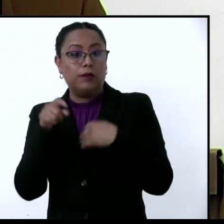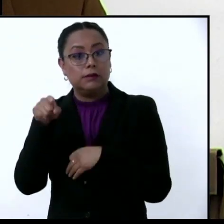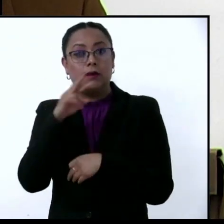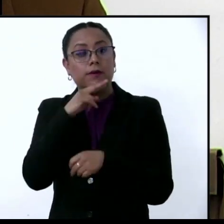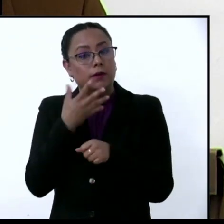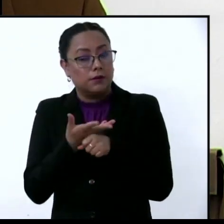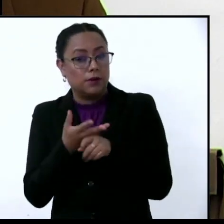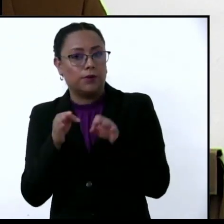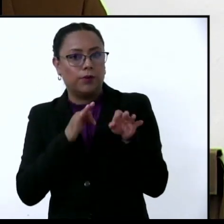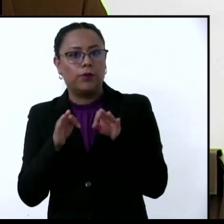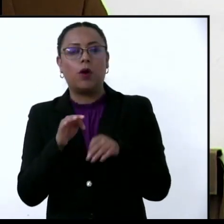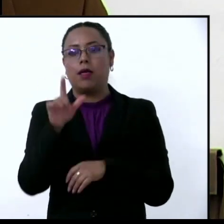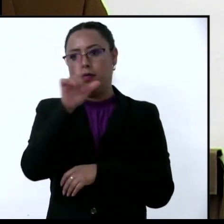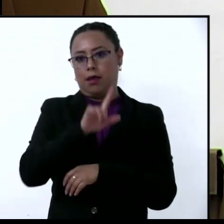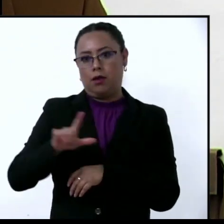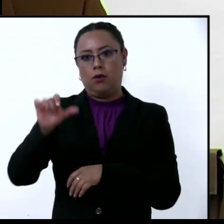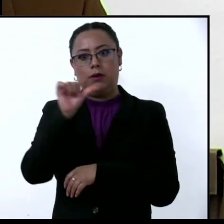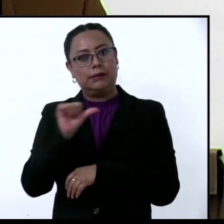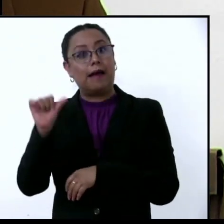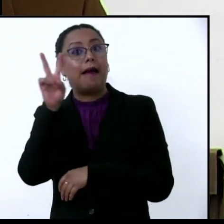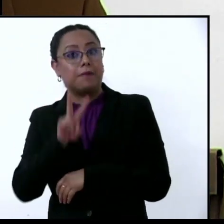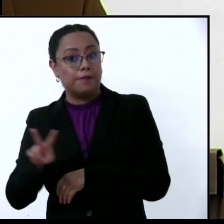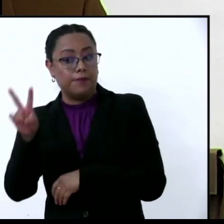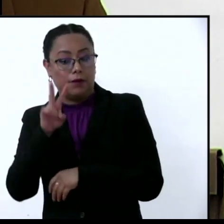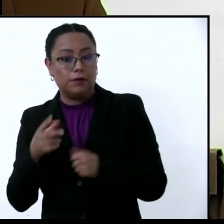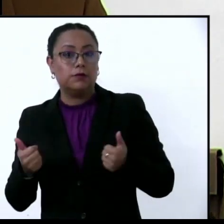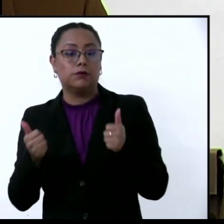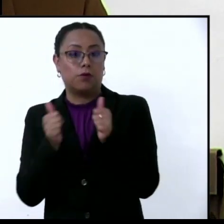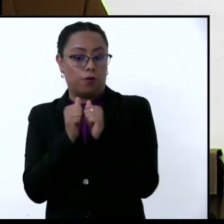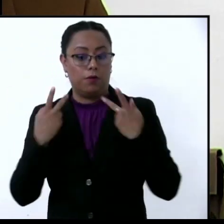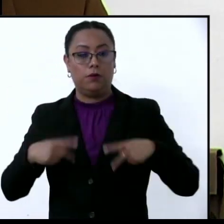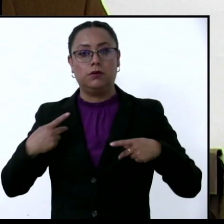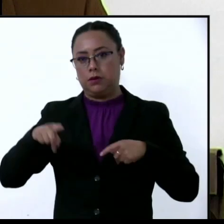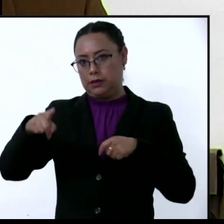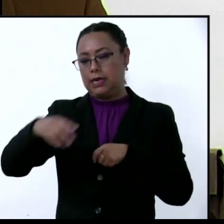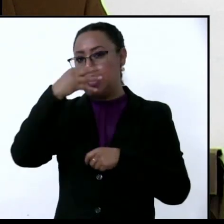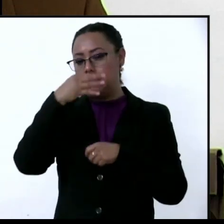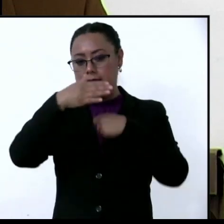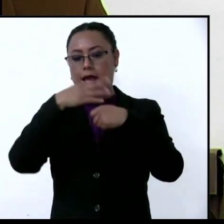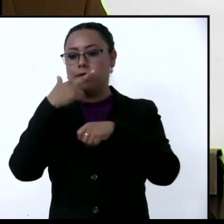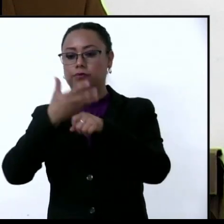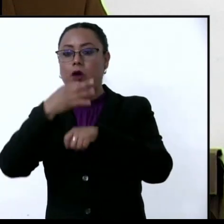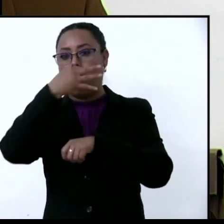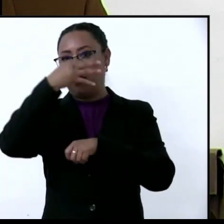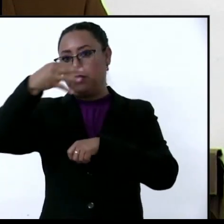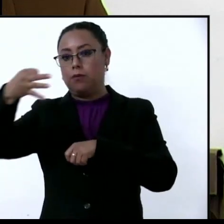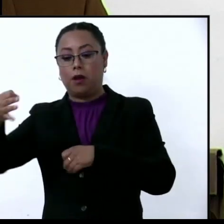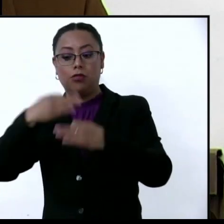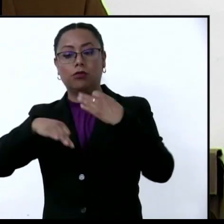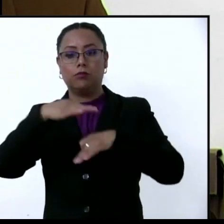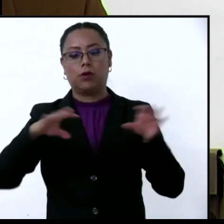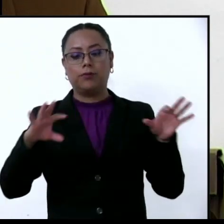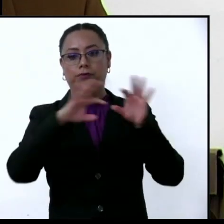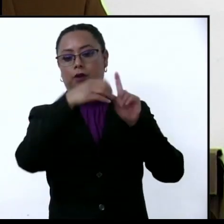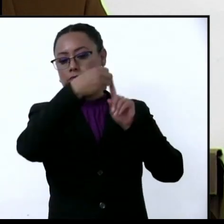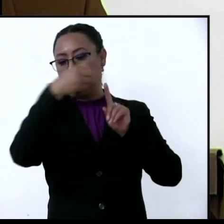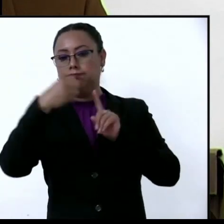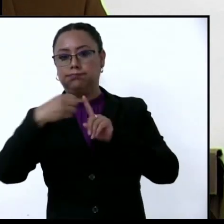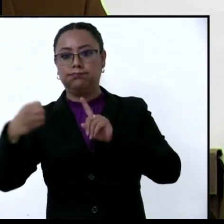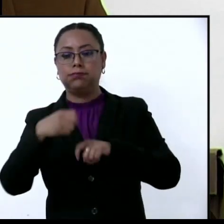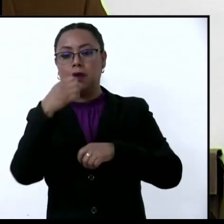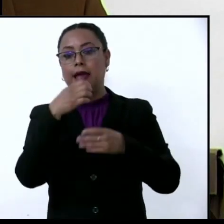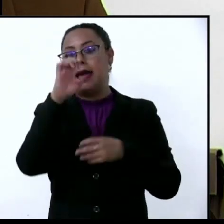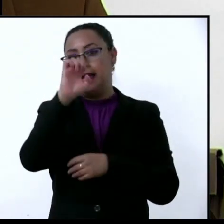lunes a viernes, con las personas notificadoras también, que forman parte de la estructura de este órgano